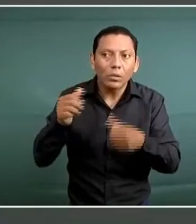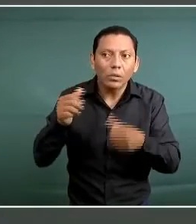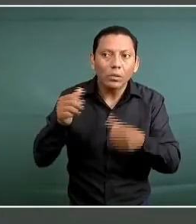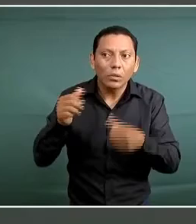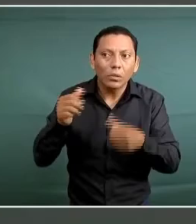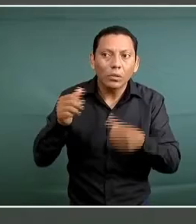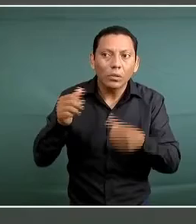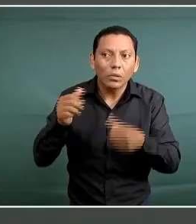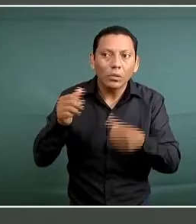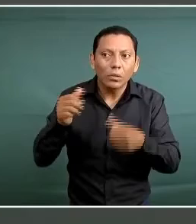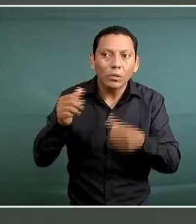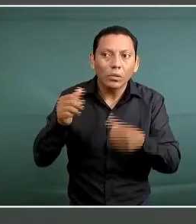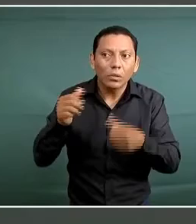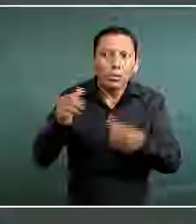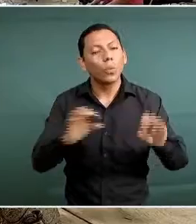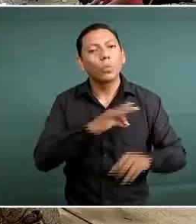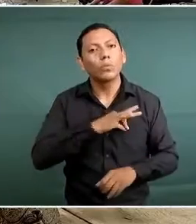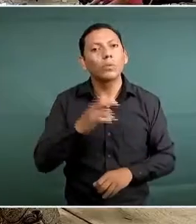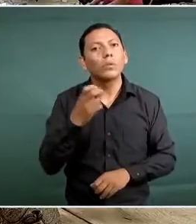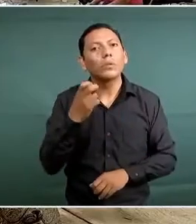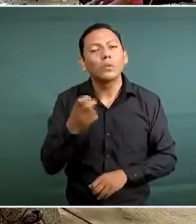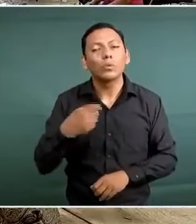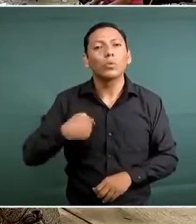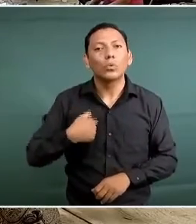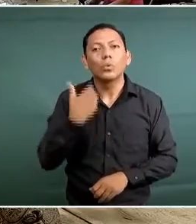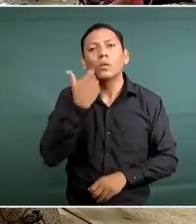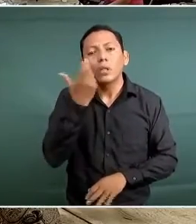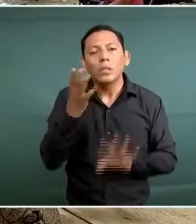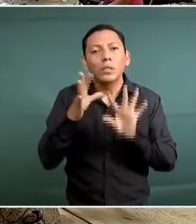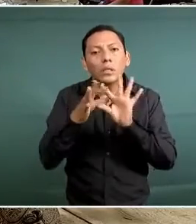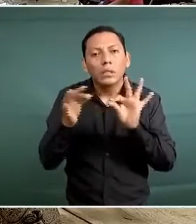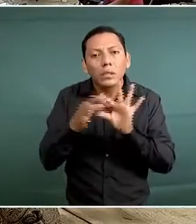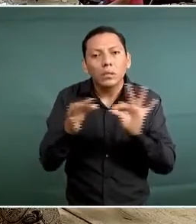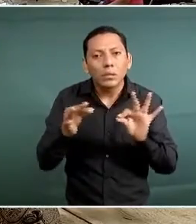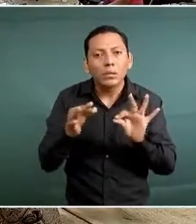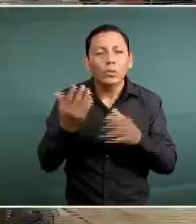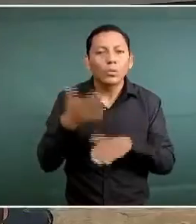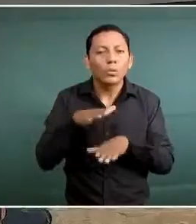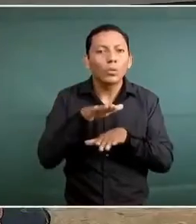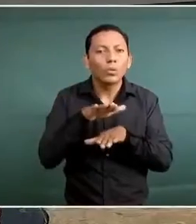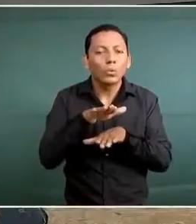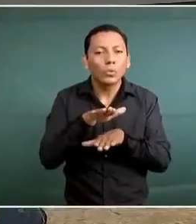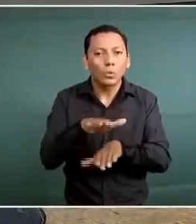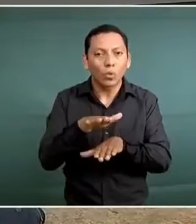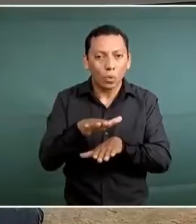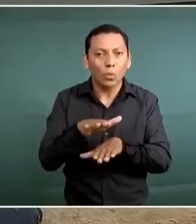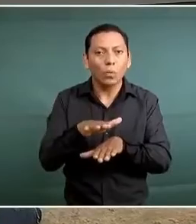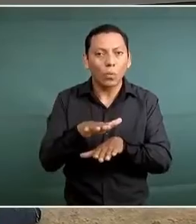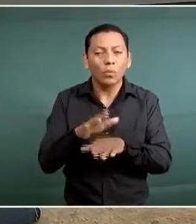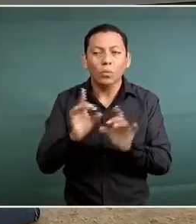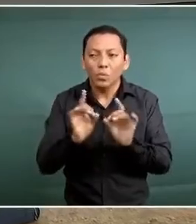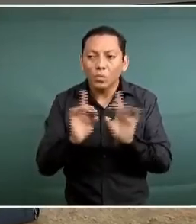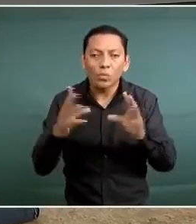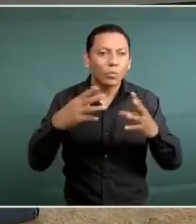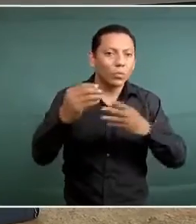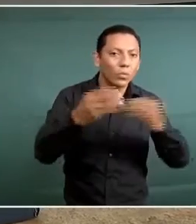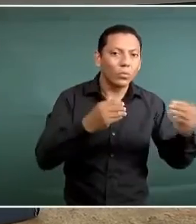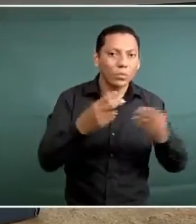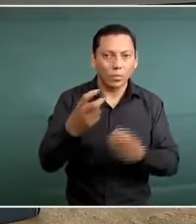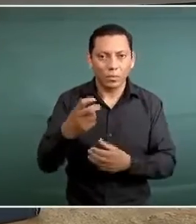y esta es la situación que quería comentarles sobre la pandemia